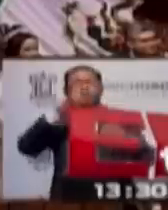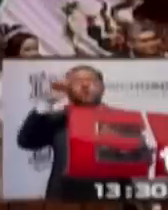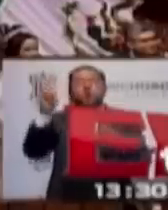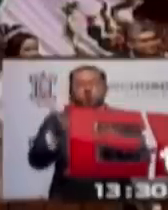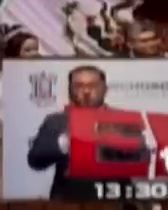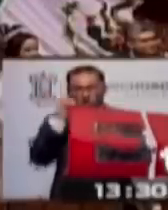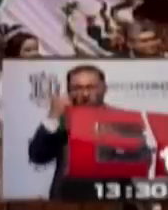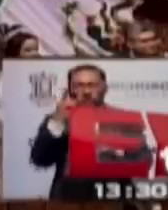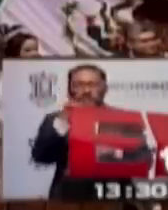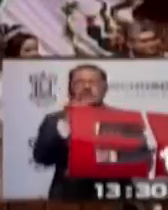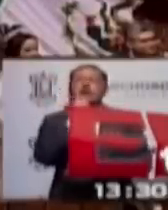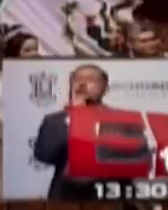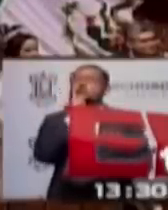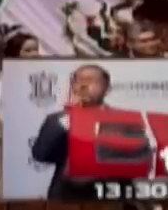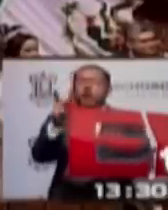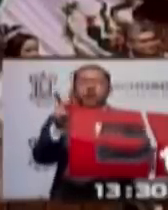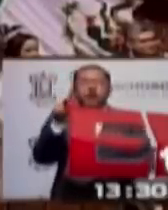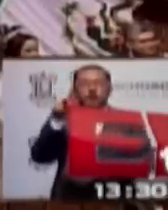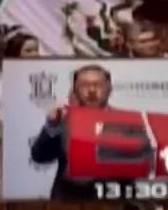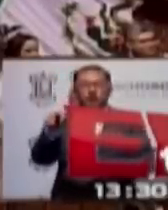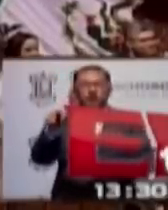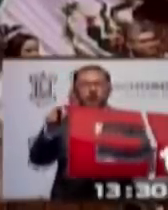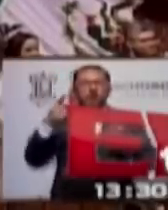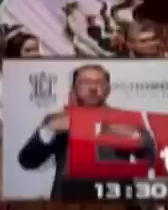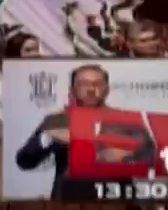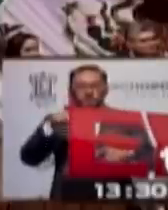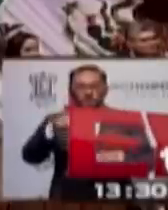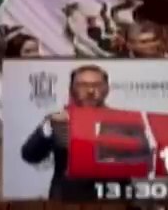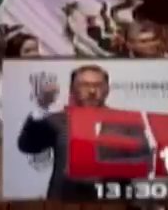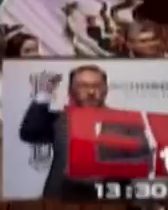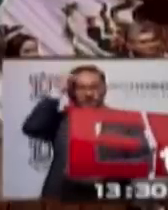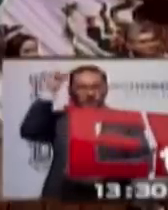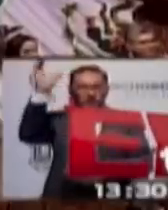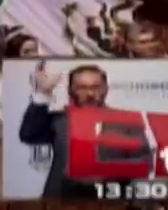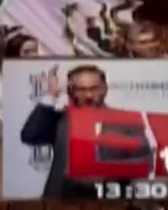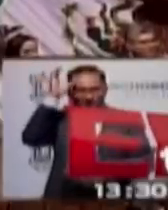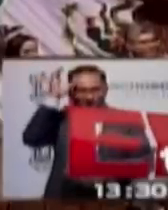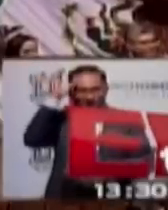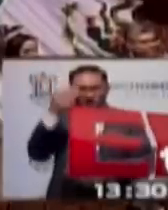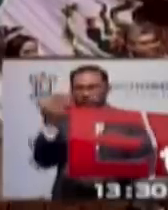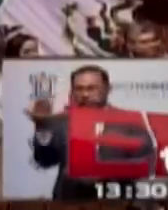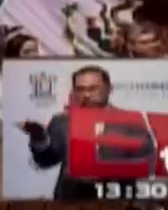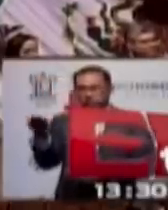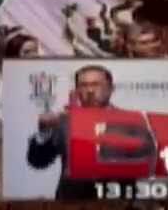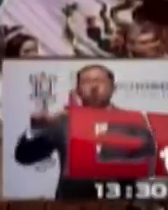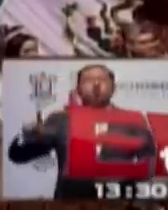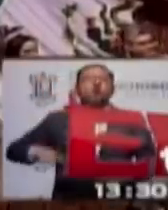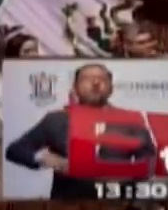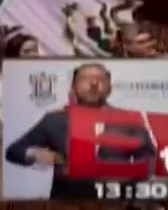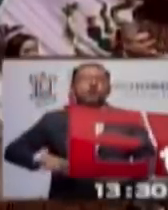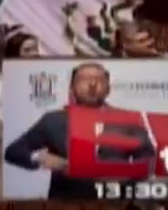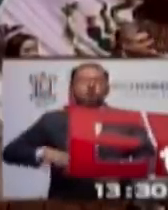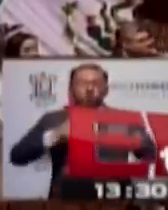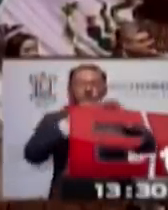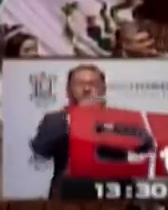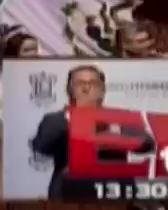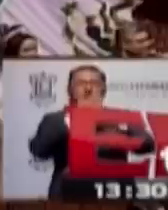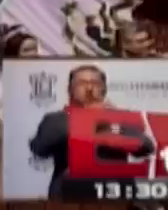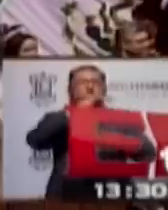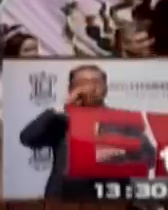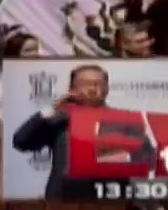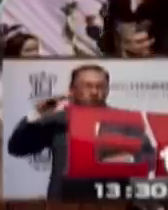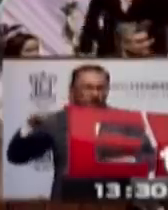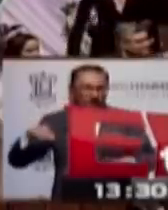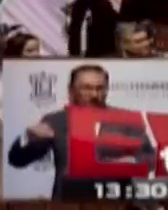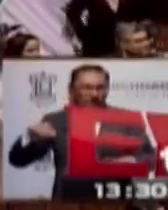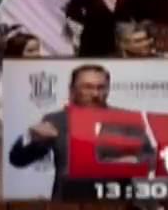Sí. Entonces estamos con ustedes al estudio para escuchar a Silvano Aureoles, que como otra parte del punto de los puntos del orden del día de esta sesión